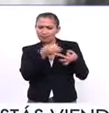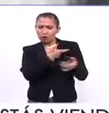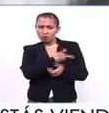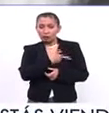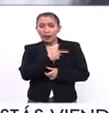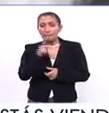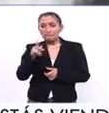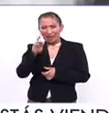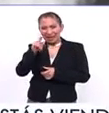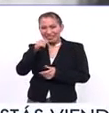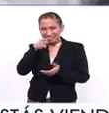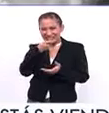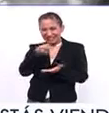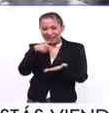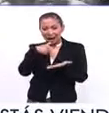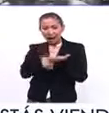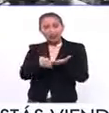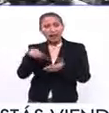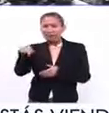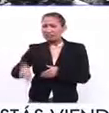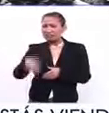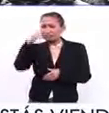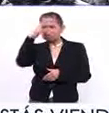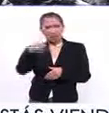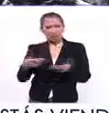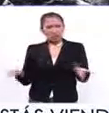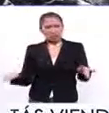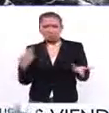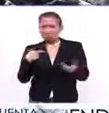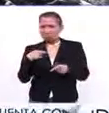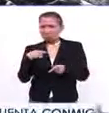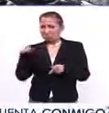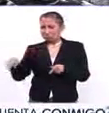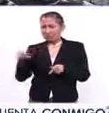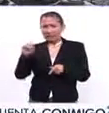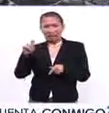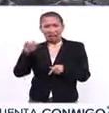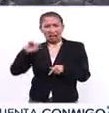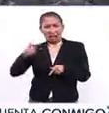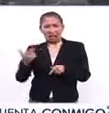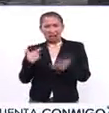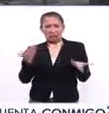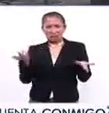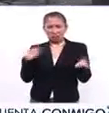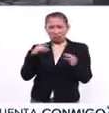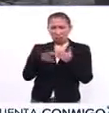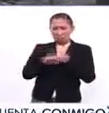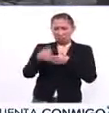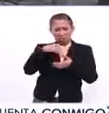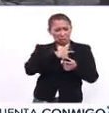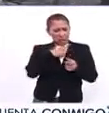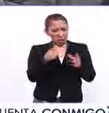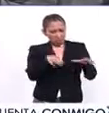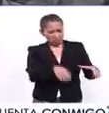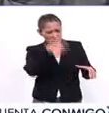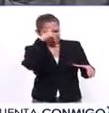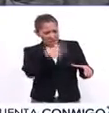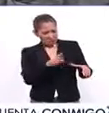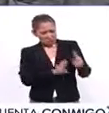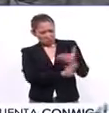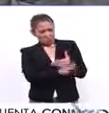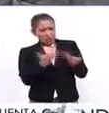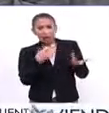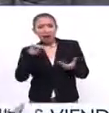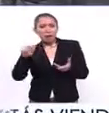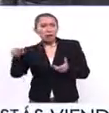se queja en las cartas diciendo que aquí en México, si no eres estalinista, estás como aislado, que México es una isla,